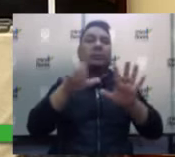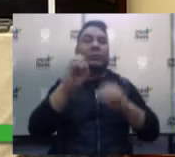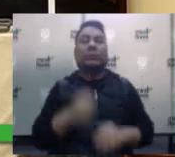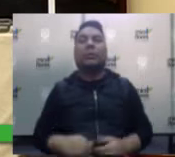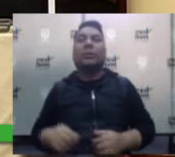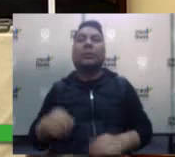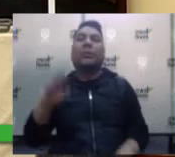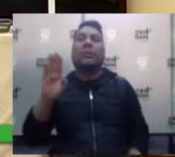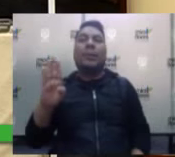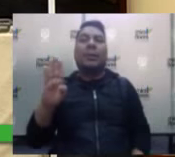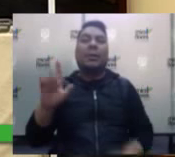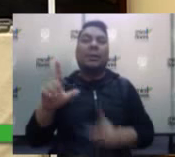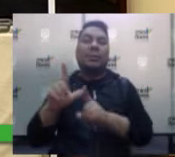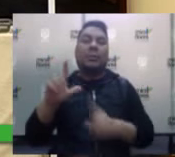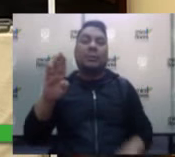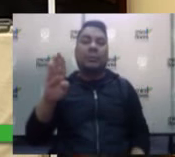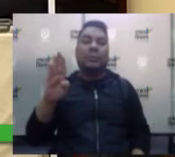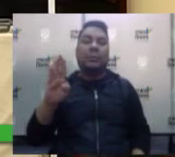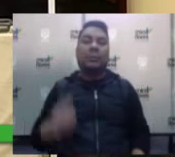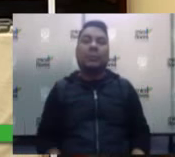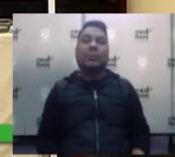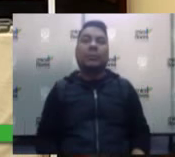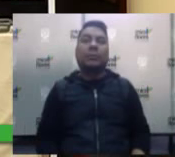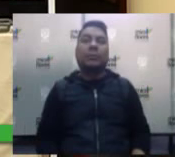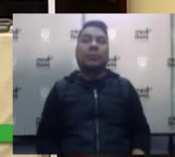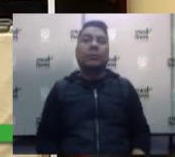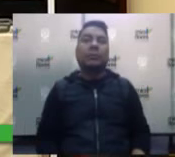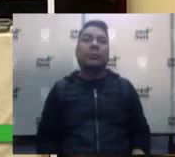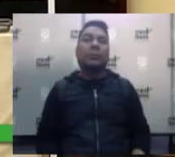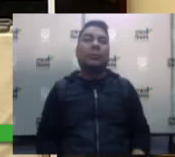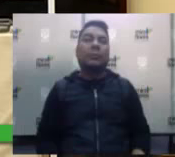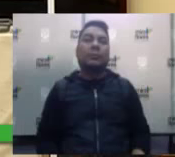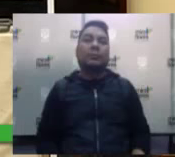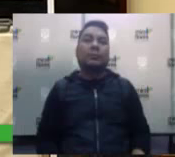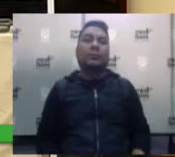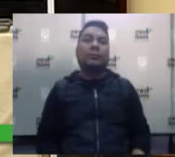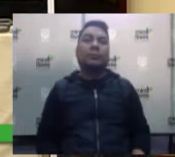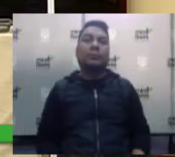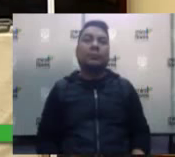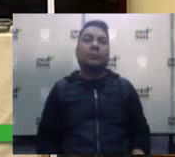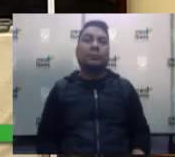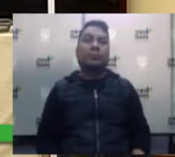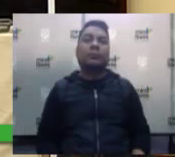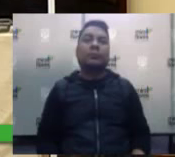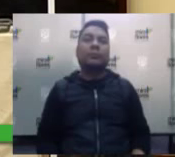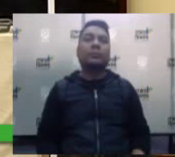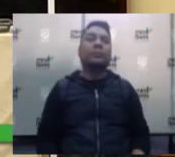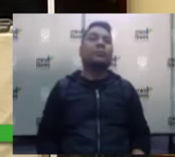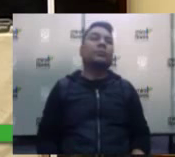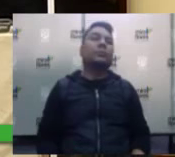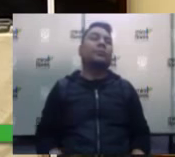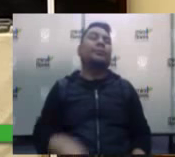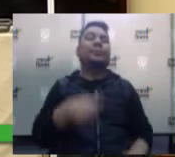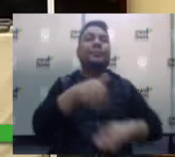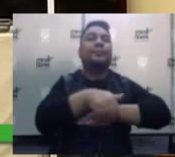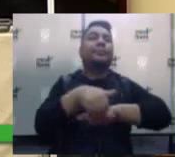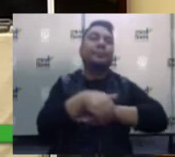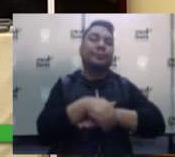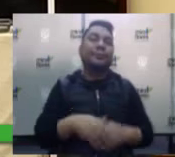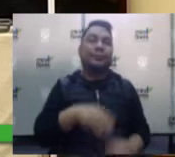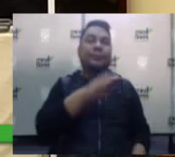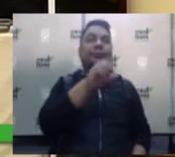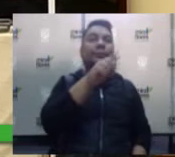B, letra B. Alianza para el Progreso. Ubicación 81, Avenida Roque